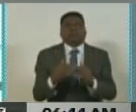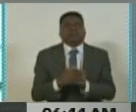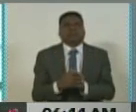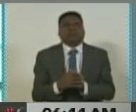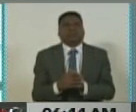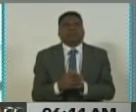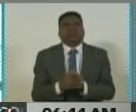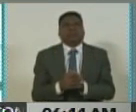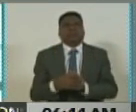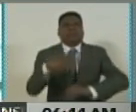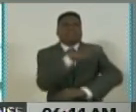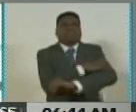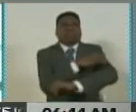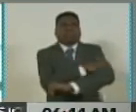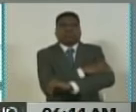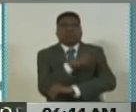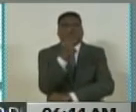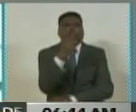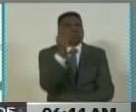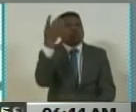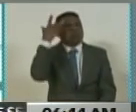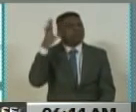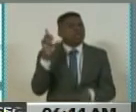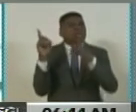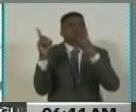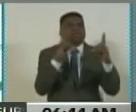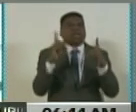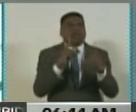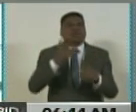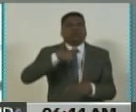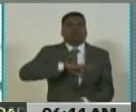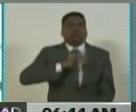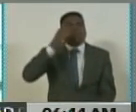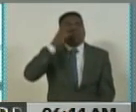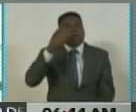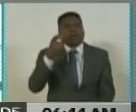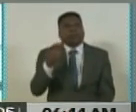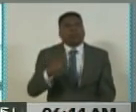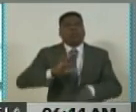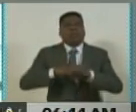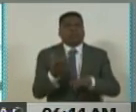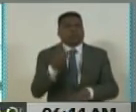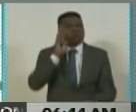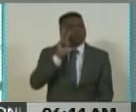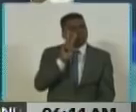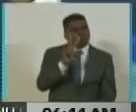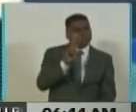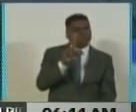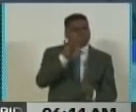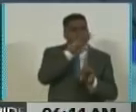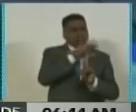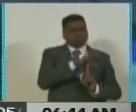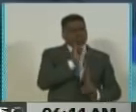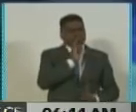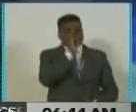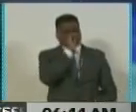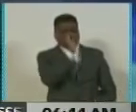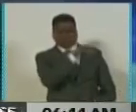@floresbello64, nos dice: la oligarquía no cree en diálogo, somos pueblo, por tanto nos ven como inferiores a